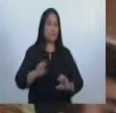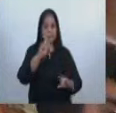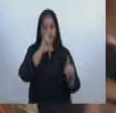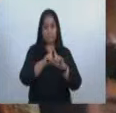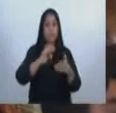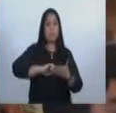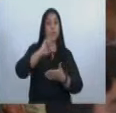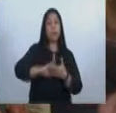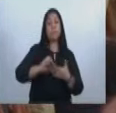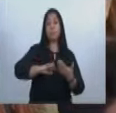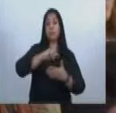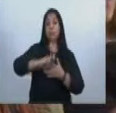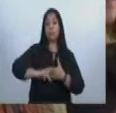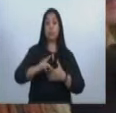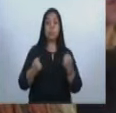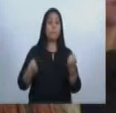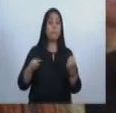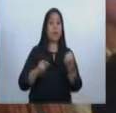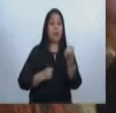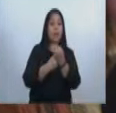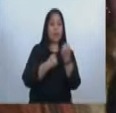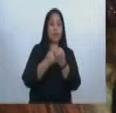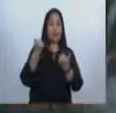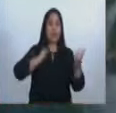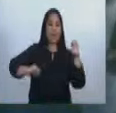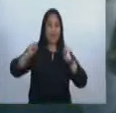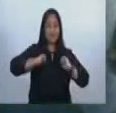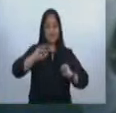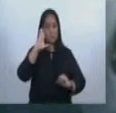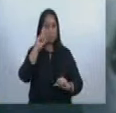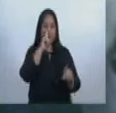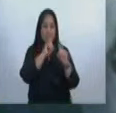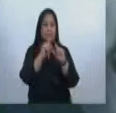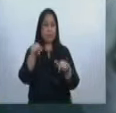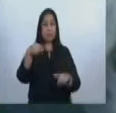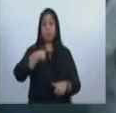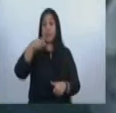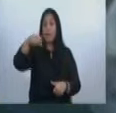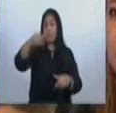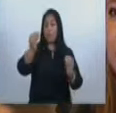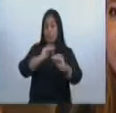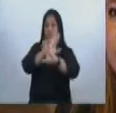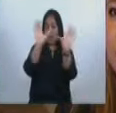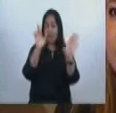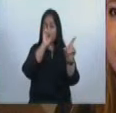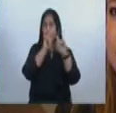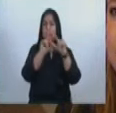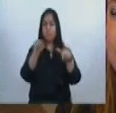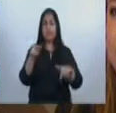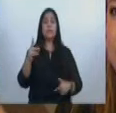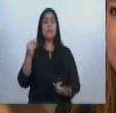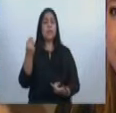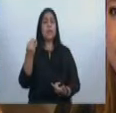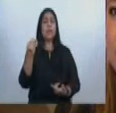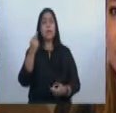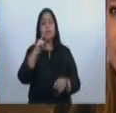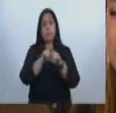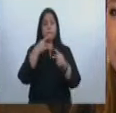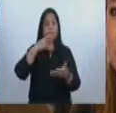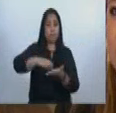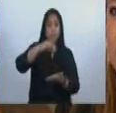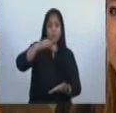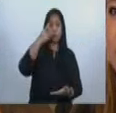y proyectos Para apoyar a las artes porque precisamente estamos claros de que una un